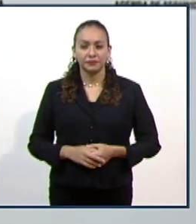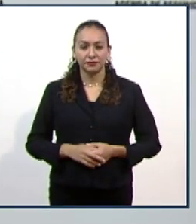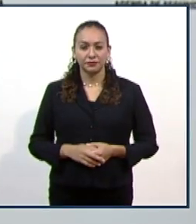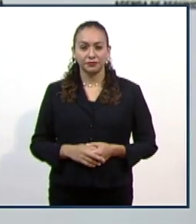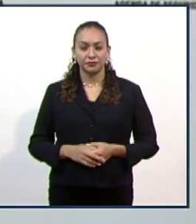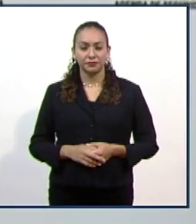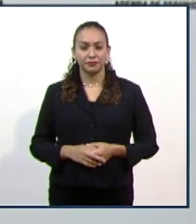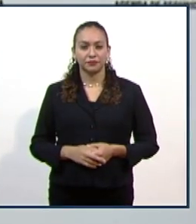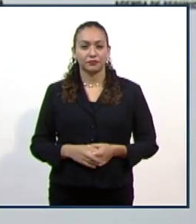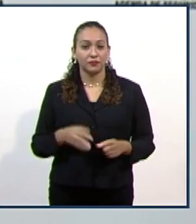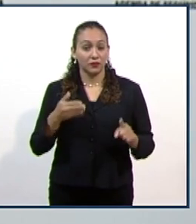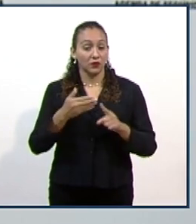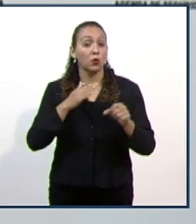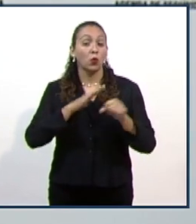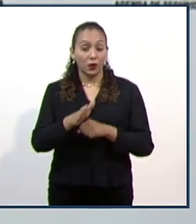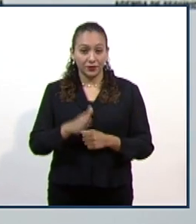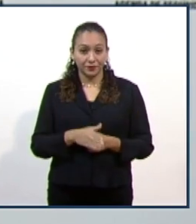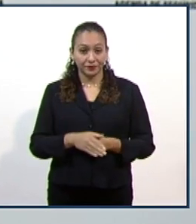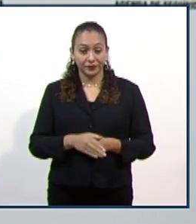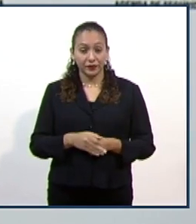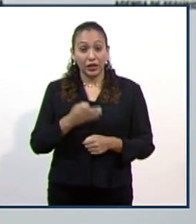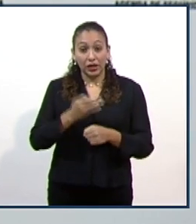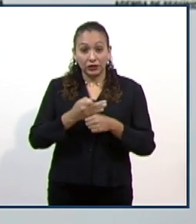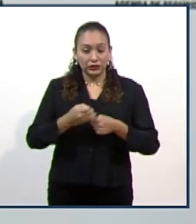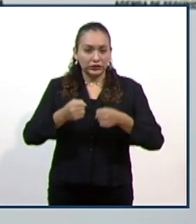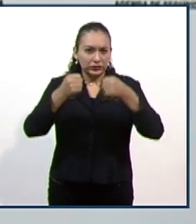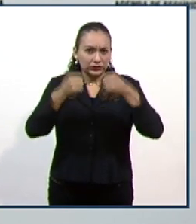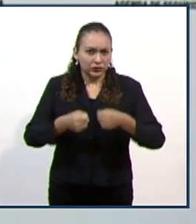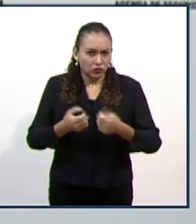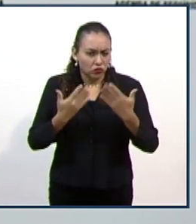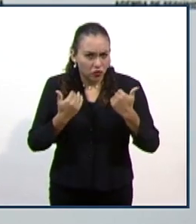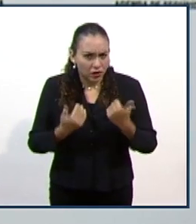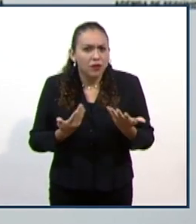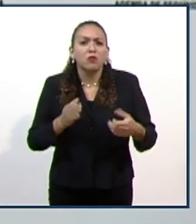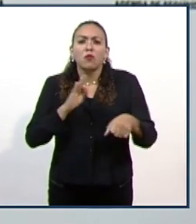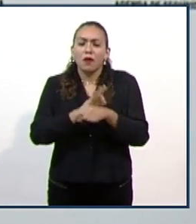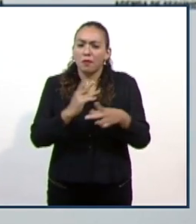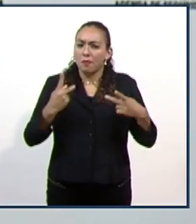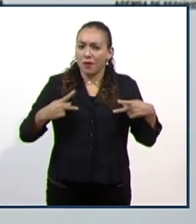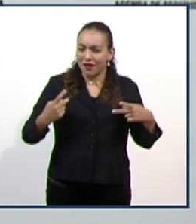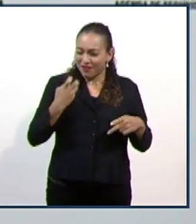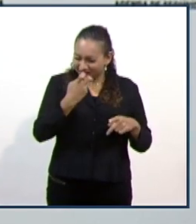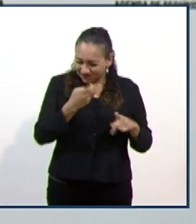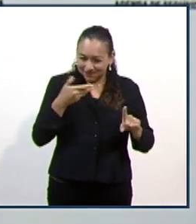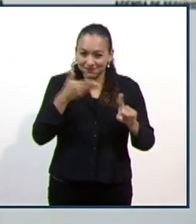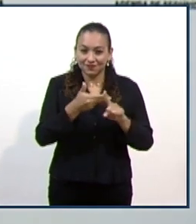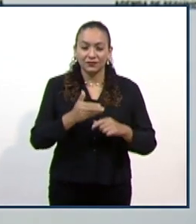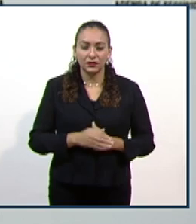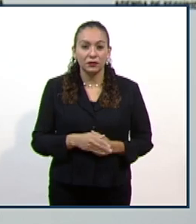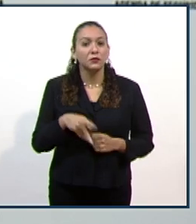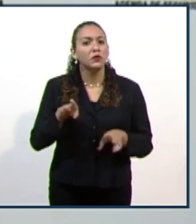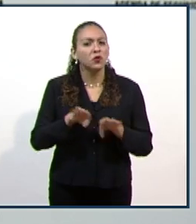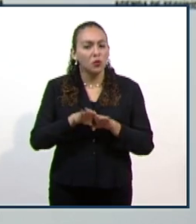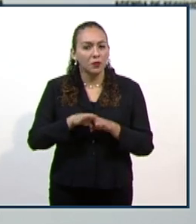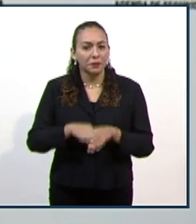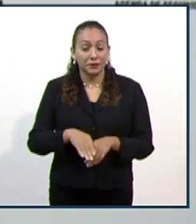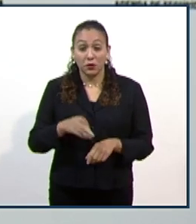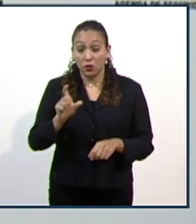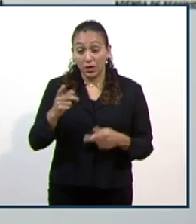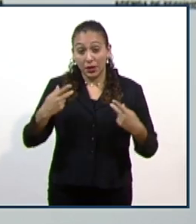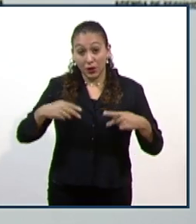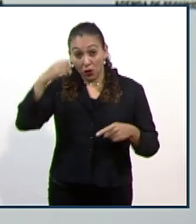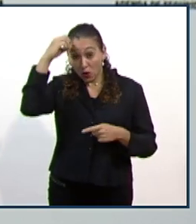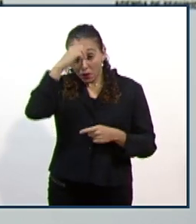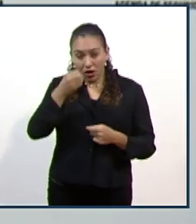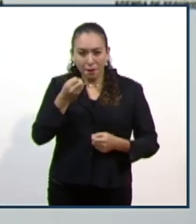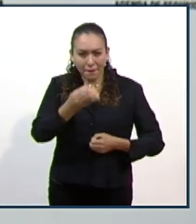Proteger a las personas contra la inseguridad y la injusticia presupone un entendimiento amplio de la democracia, en donde de la misma forma en la